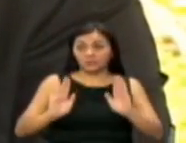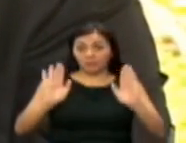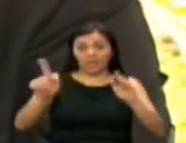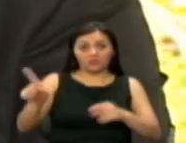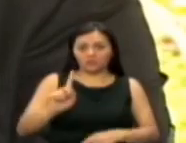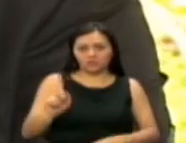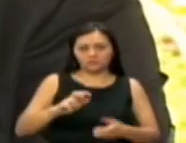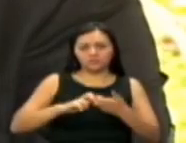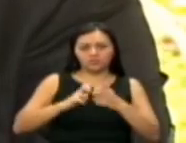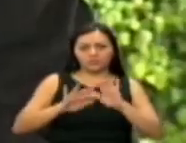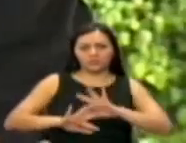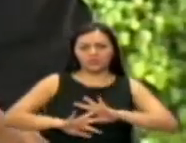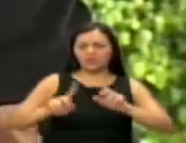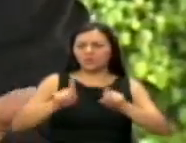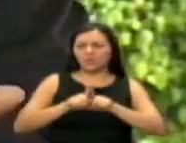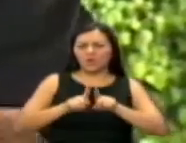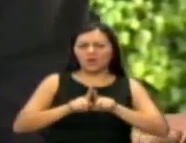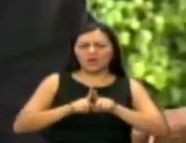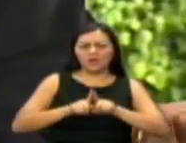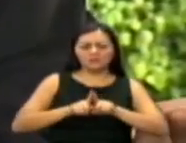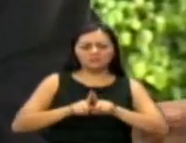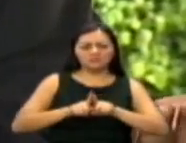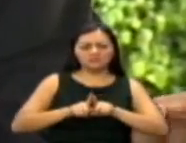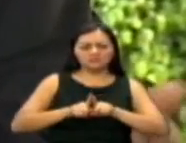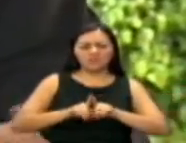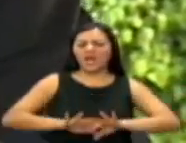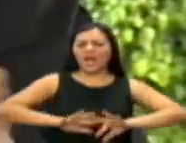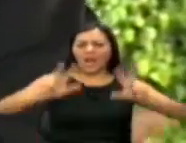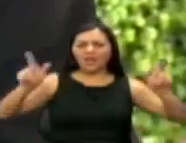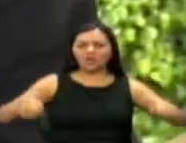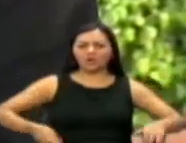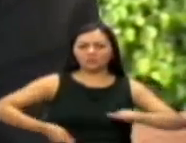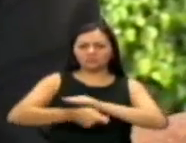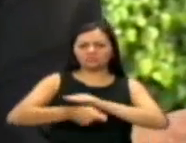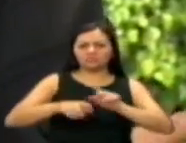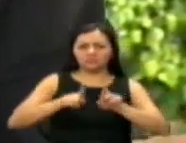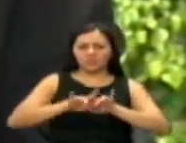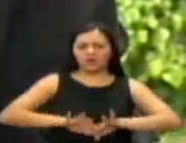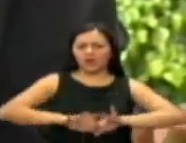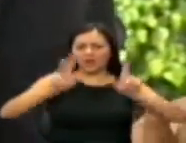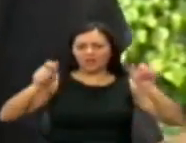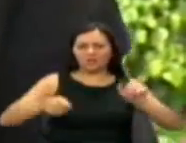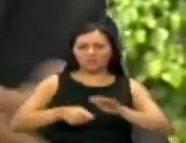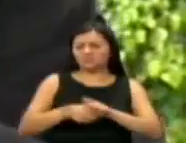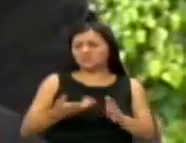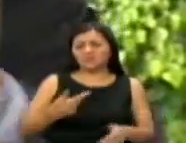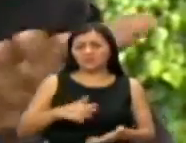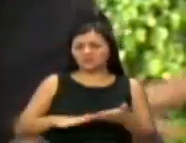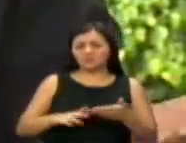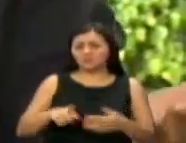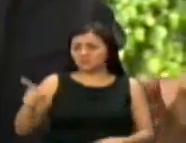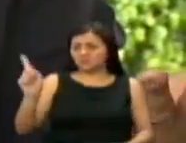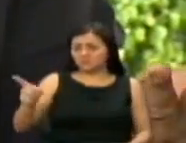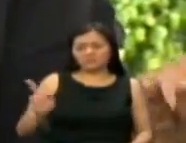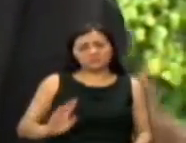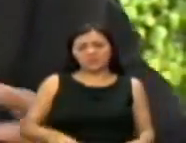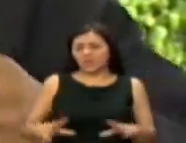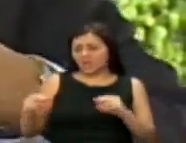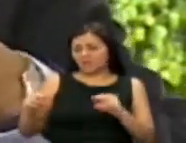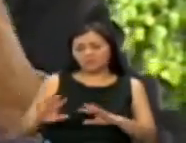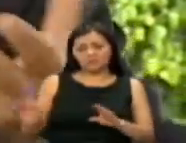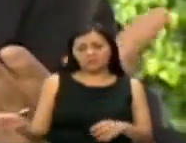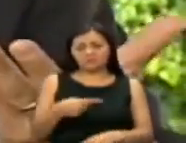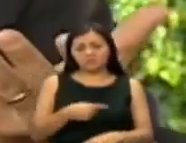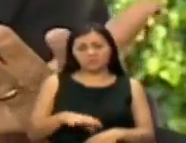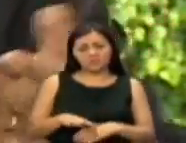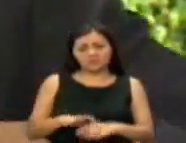todo estado civilizado, ¿qué se hace cuando ya hay acciones delincuenciales? Aplicar la ley, pues ya no hay que hablar, nada. O sea, que